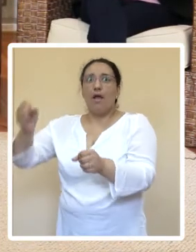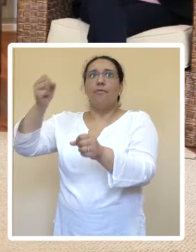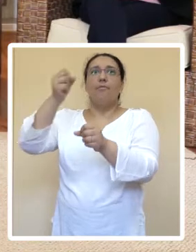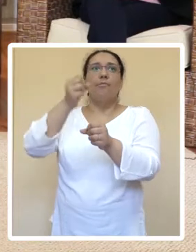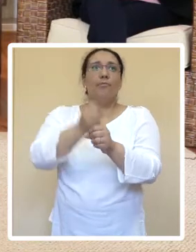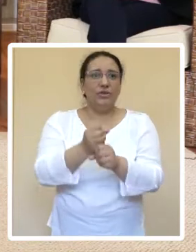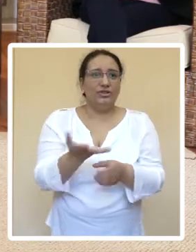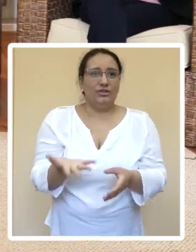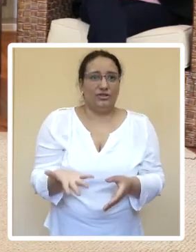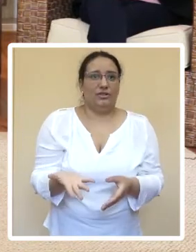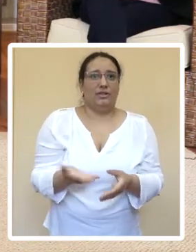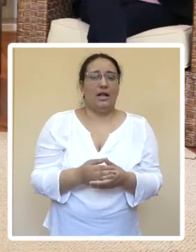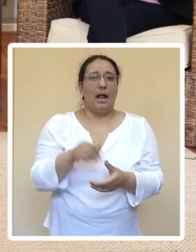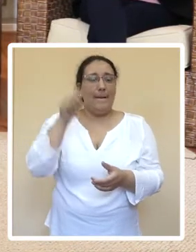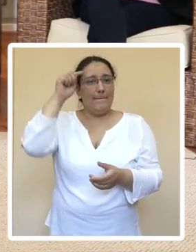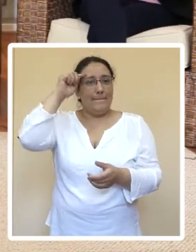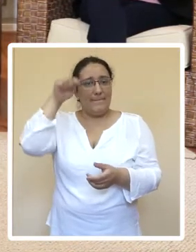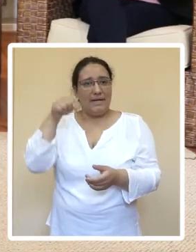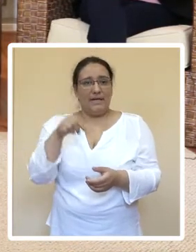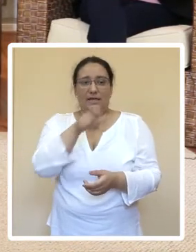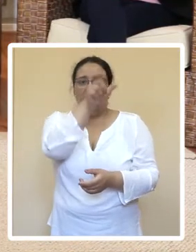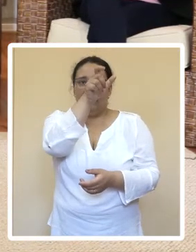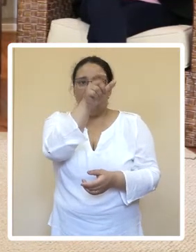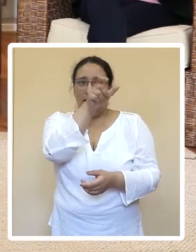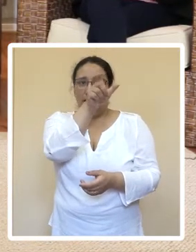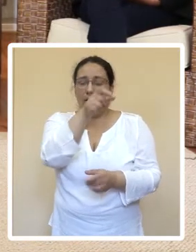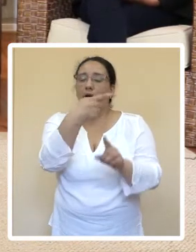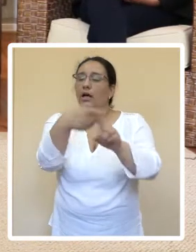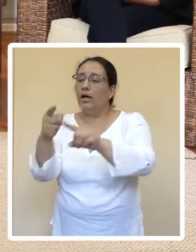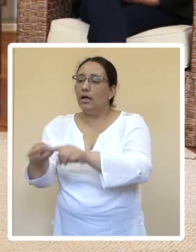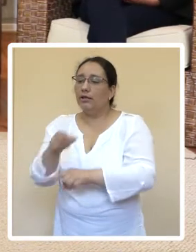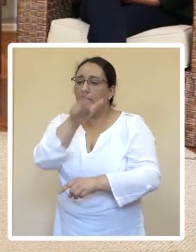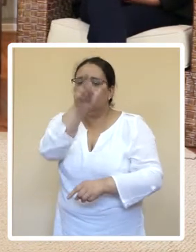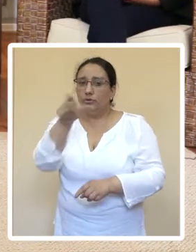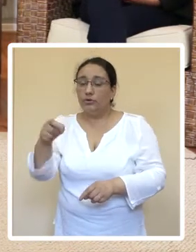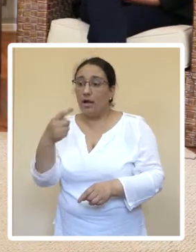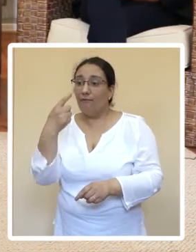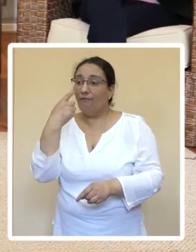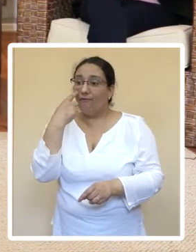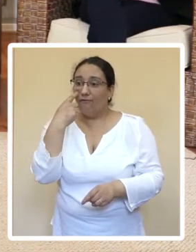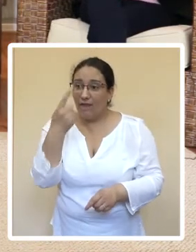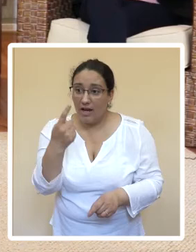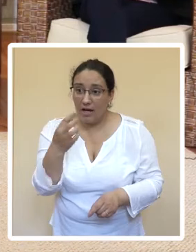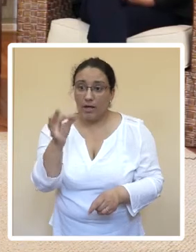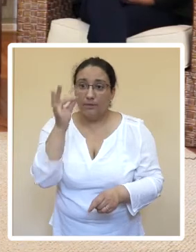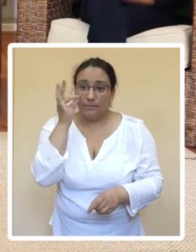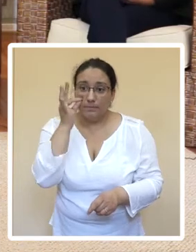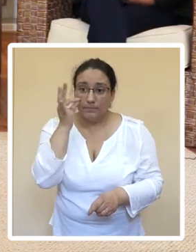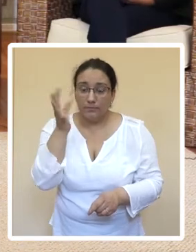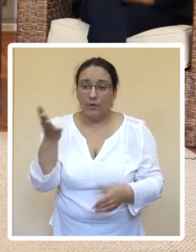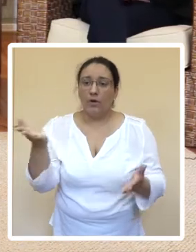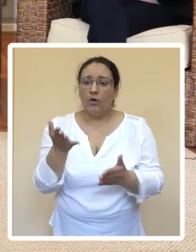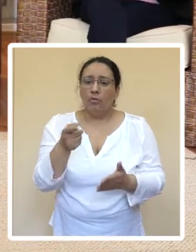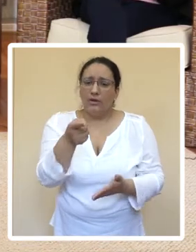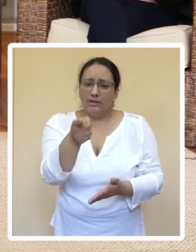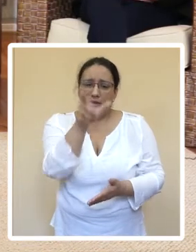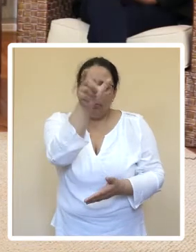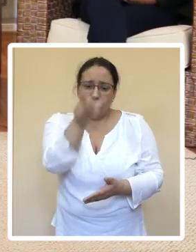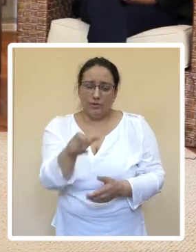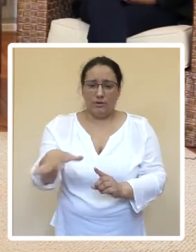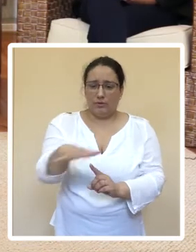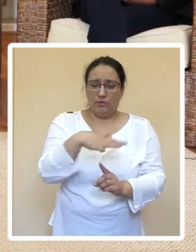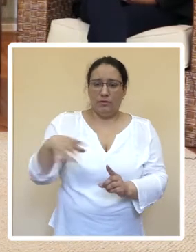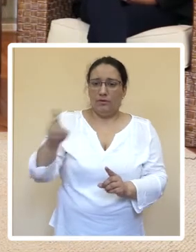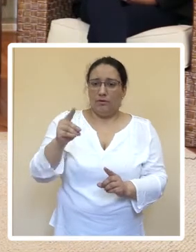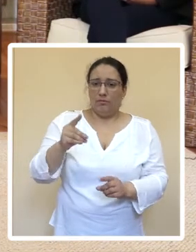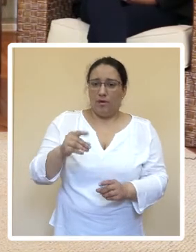de las personas vea que esa persona se siente como cualquiera de nosotros y tiene las mismas oportunidades, los mismos